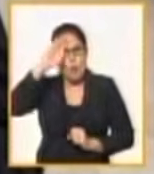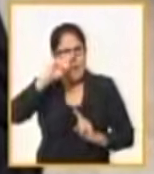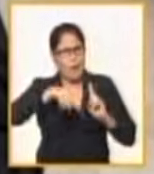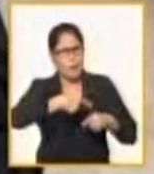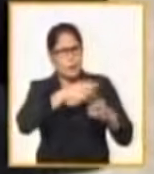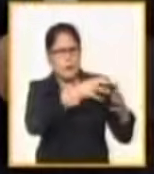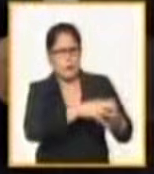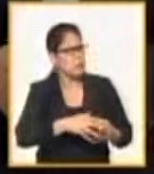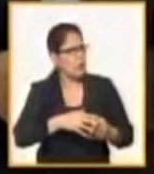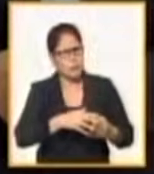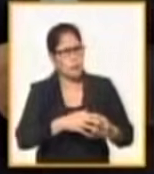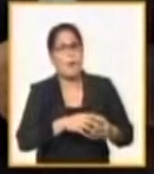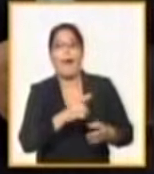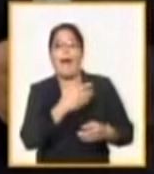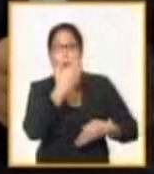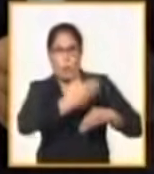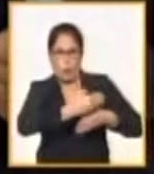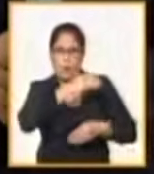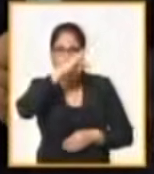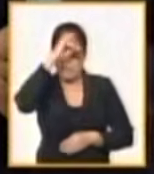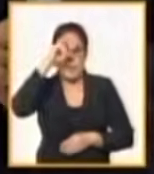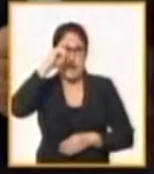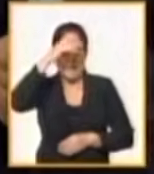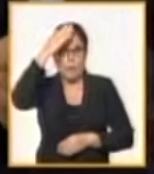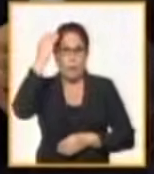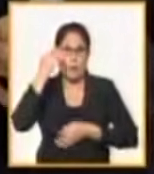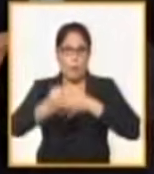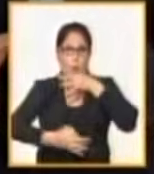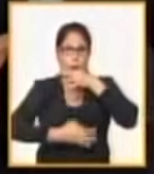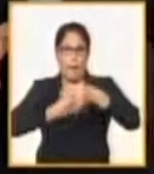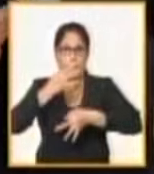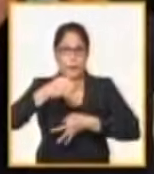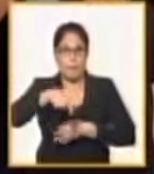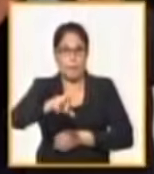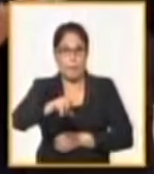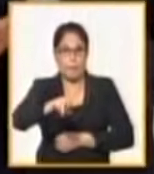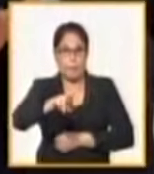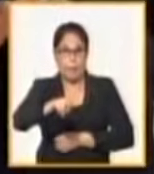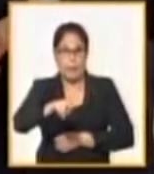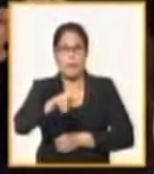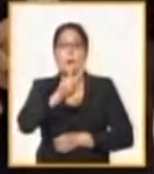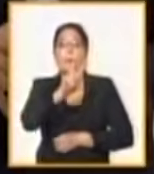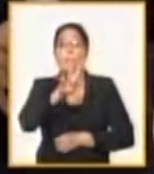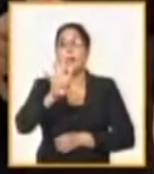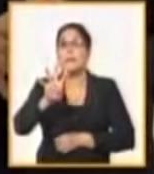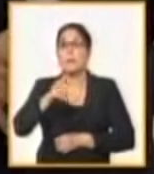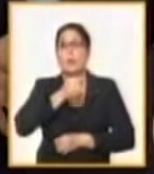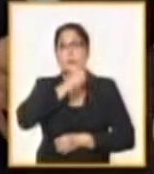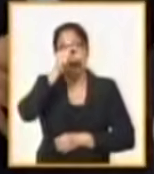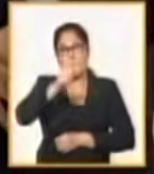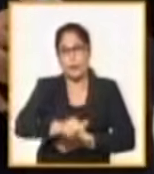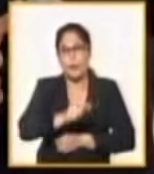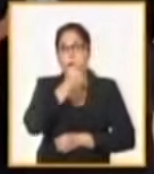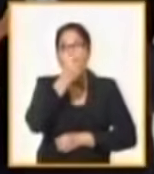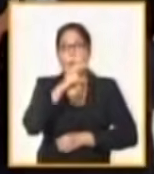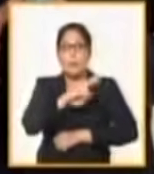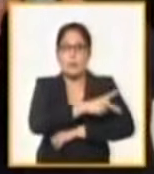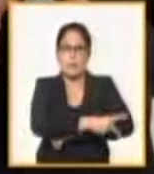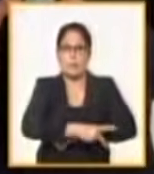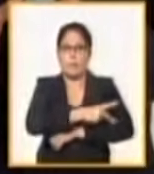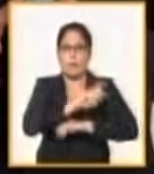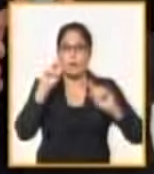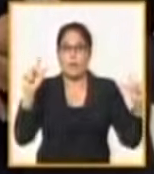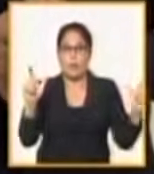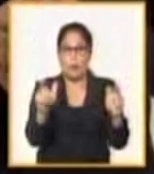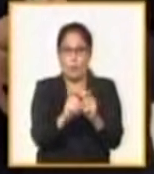el bloqueo sí, reafirmó el canciller cubano Bruno Rodríguez Parrilla este martes ante 24 medios de prensa de 12 países reunidos en la